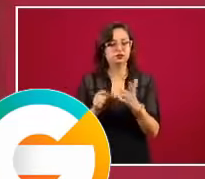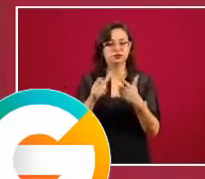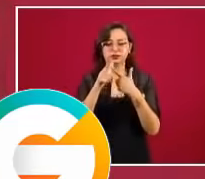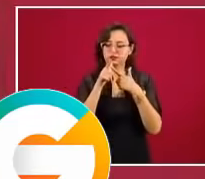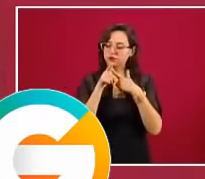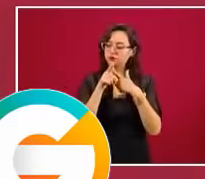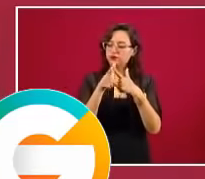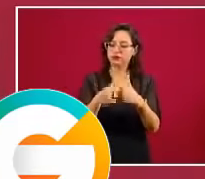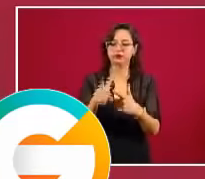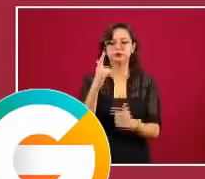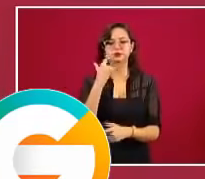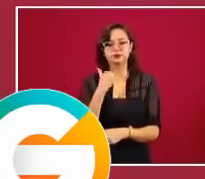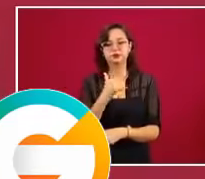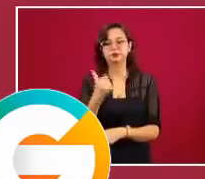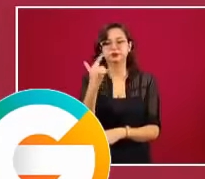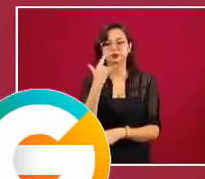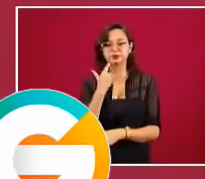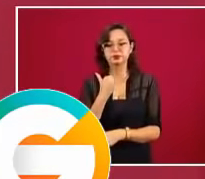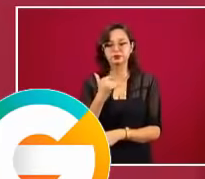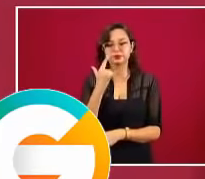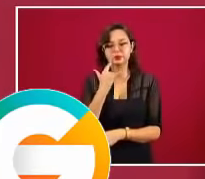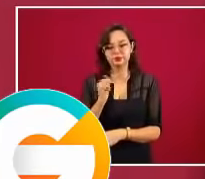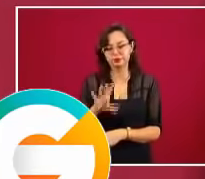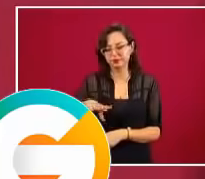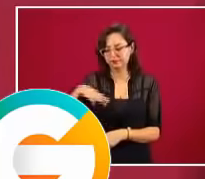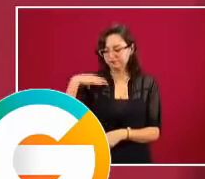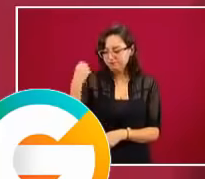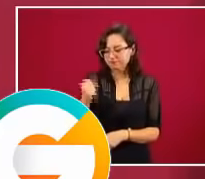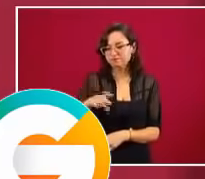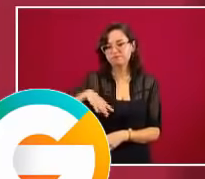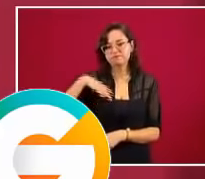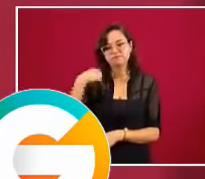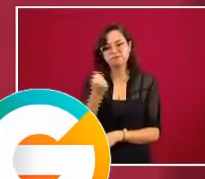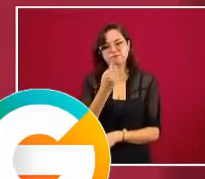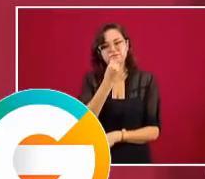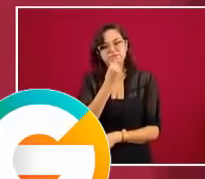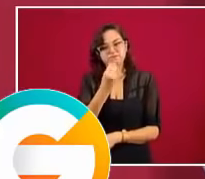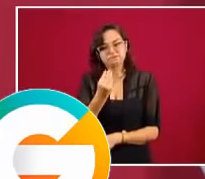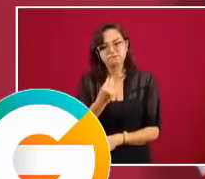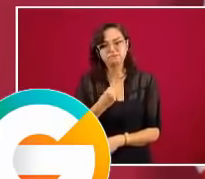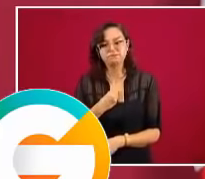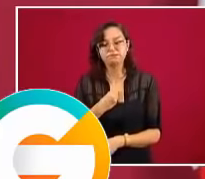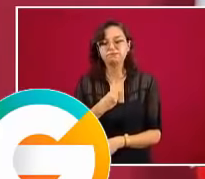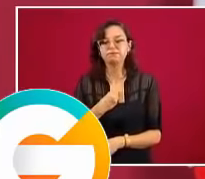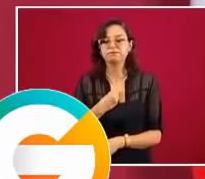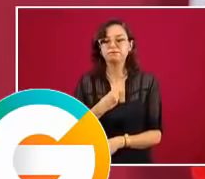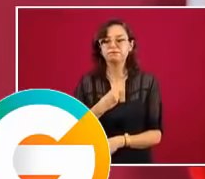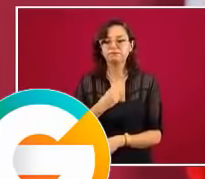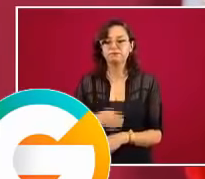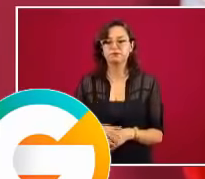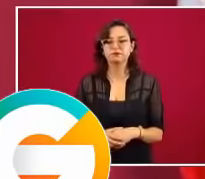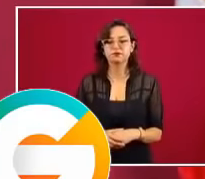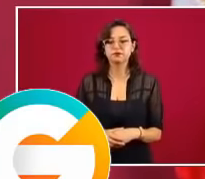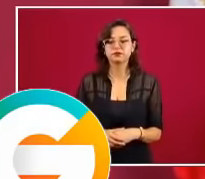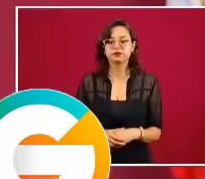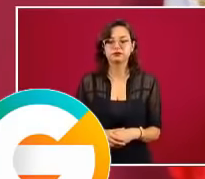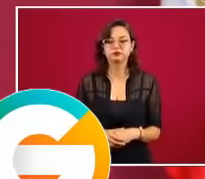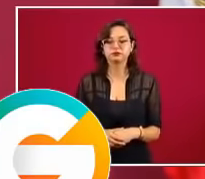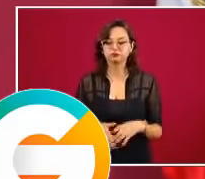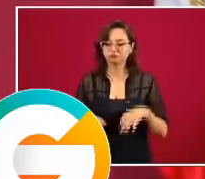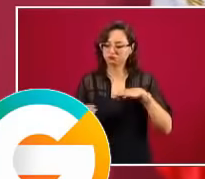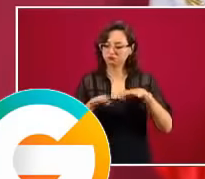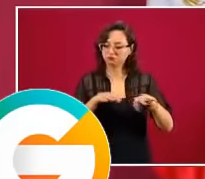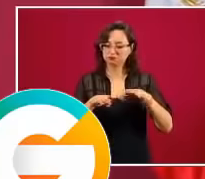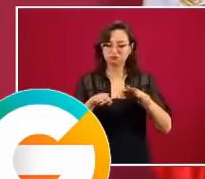a pesar de los pesares, a sus trabajadores y los